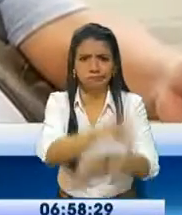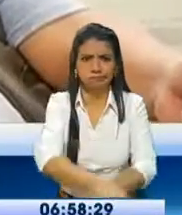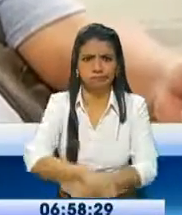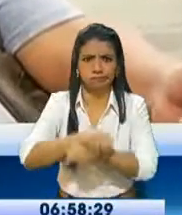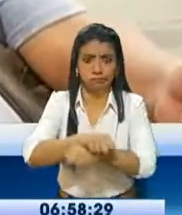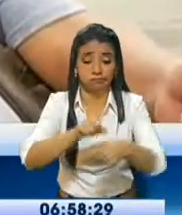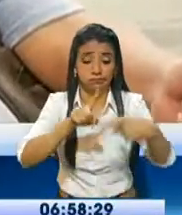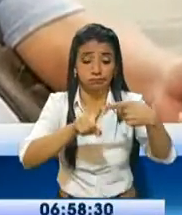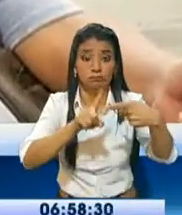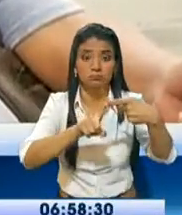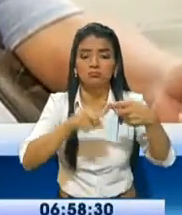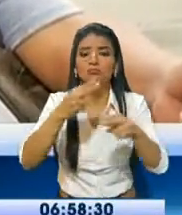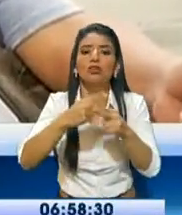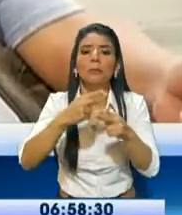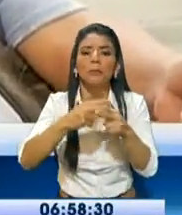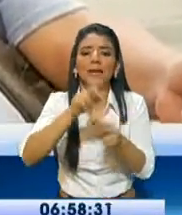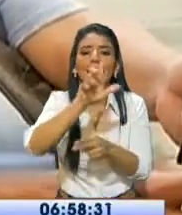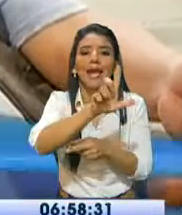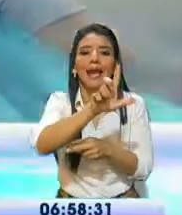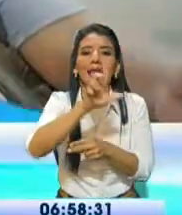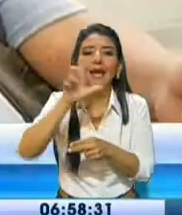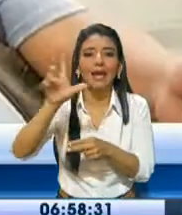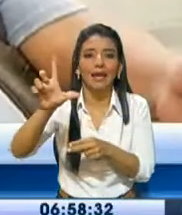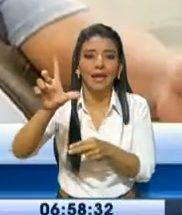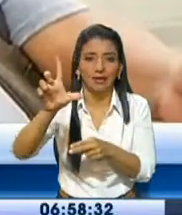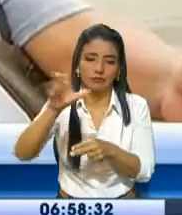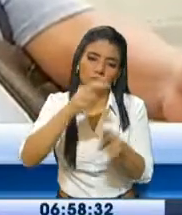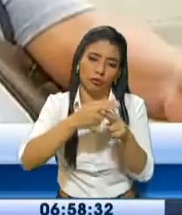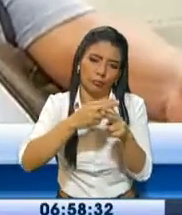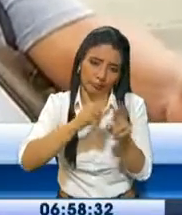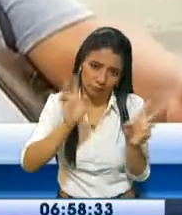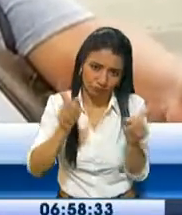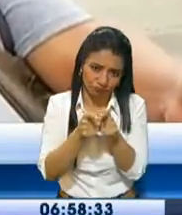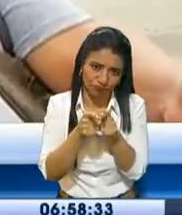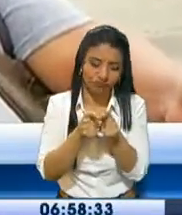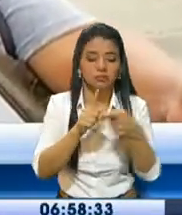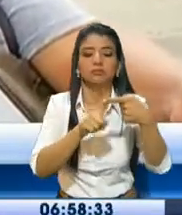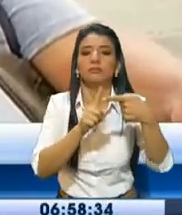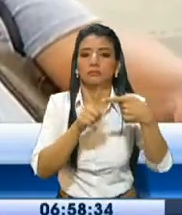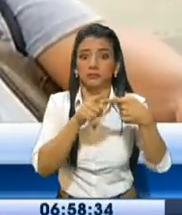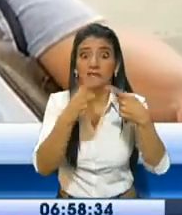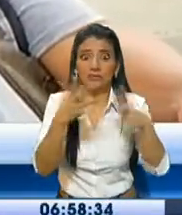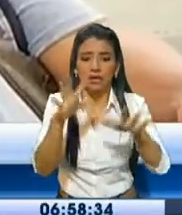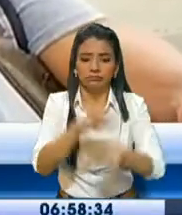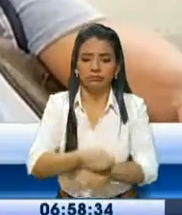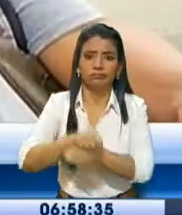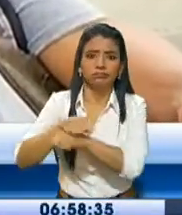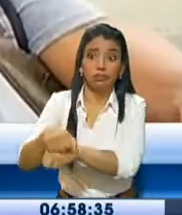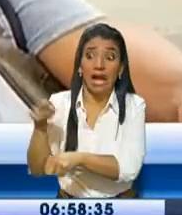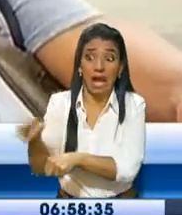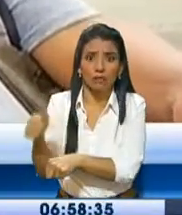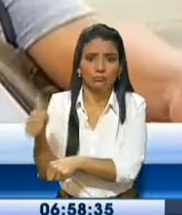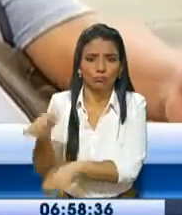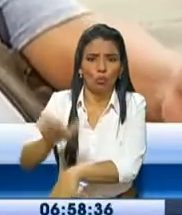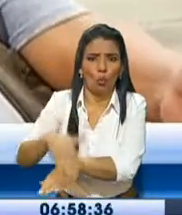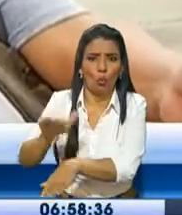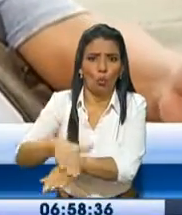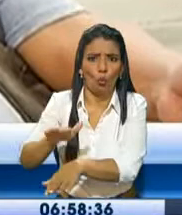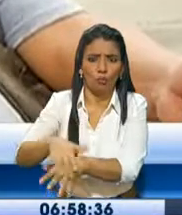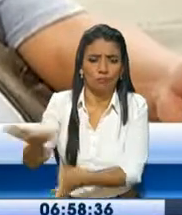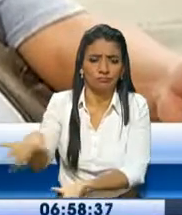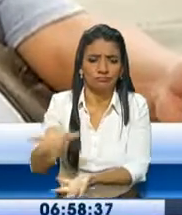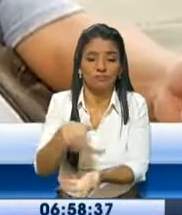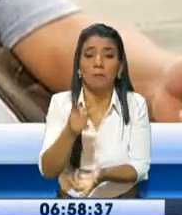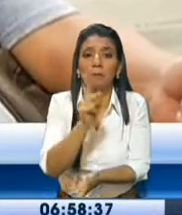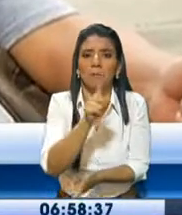nené l no se pudo verificar y constatar que la entrega de aproximadamente mil dólares